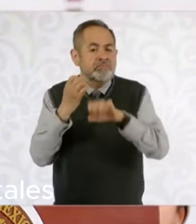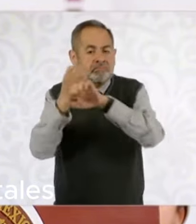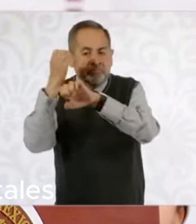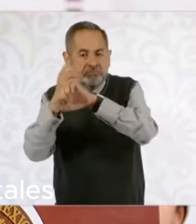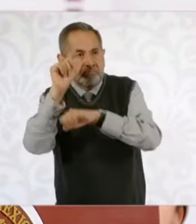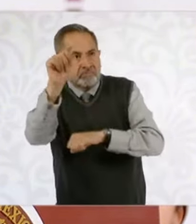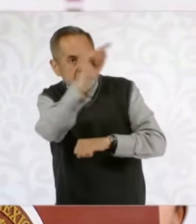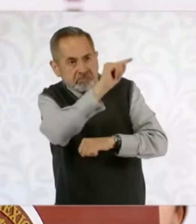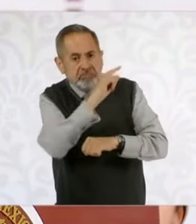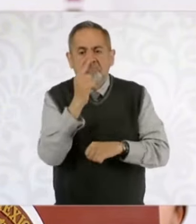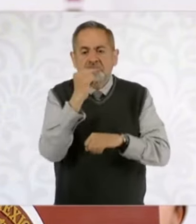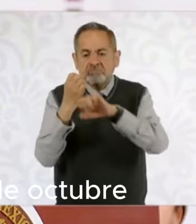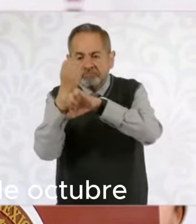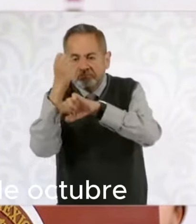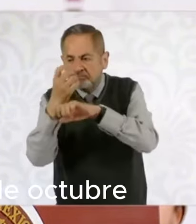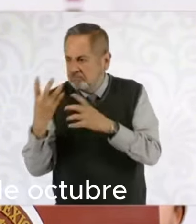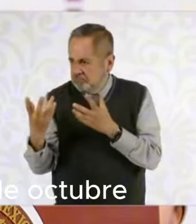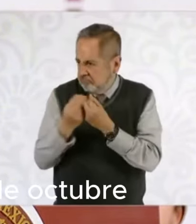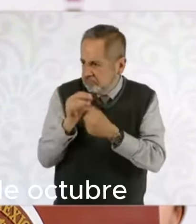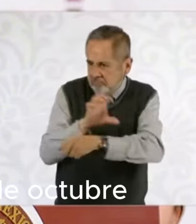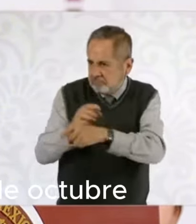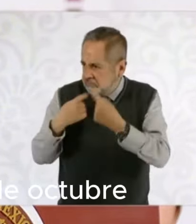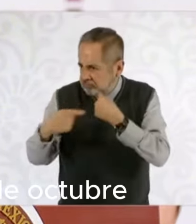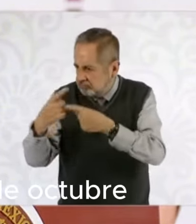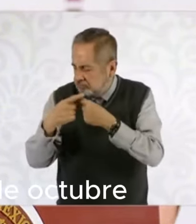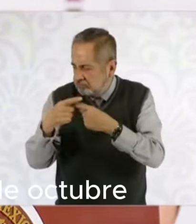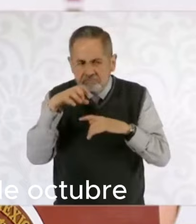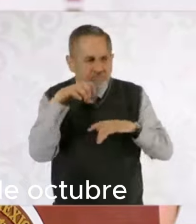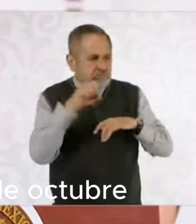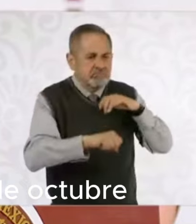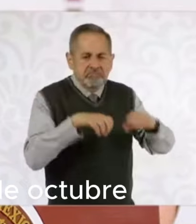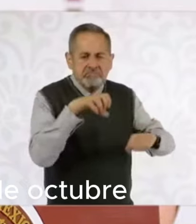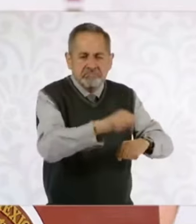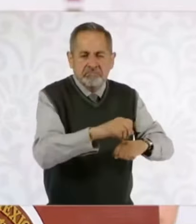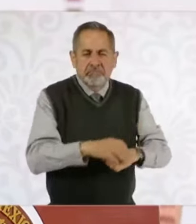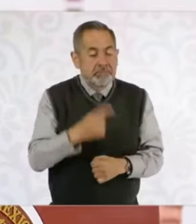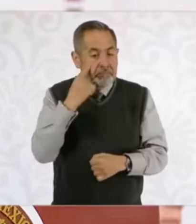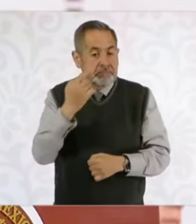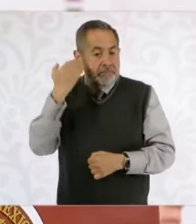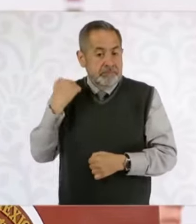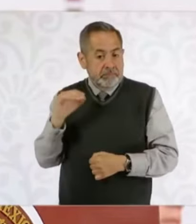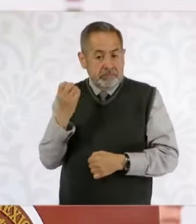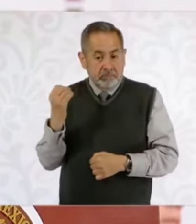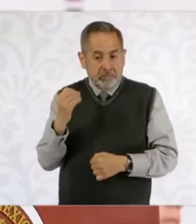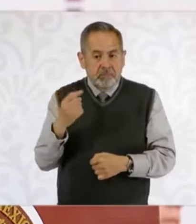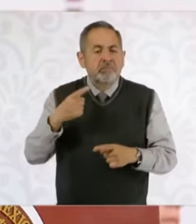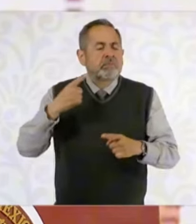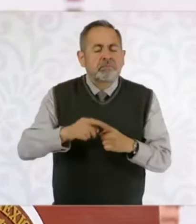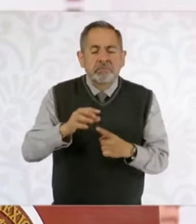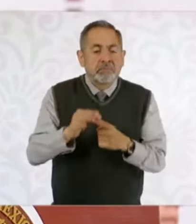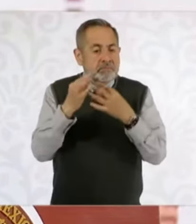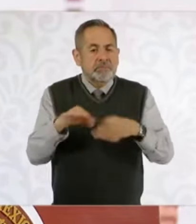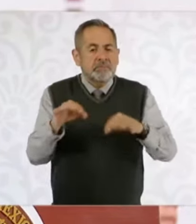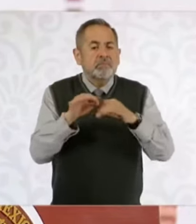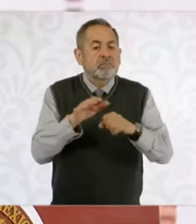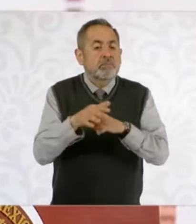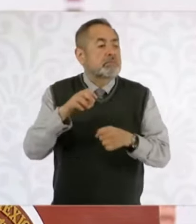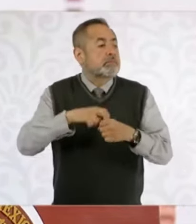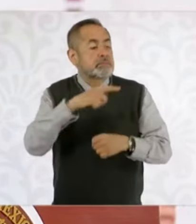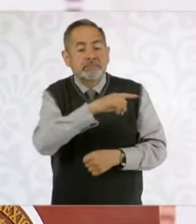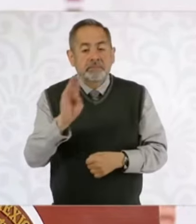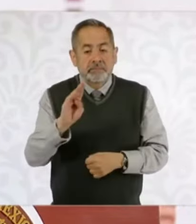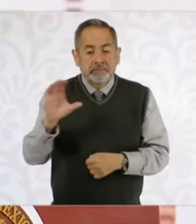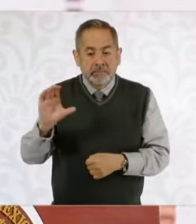policías estatales. De algunas acciones realizadas en el mes de octubre, destacan las siguientes. En Baja